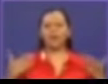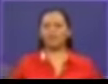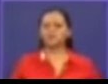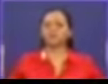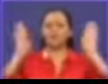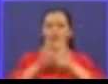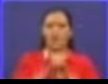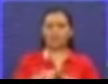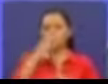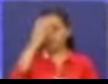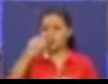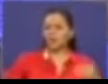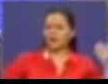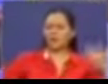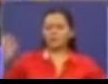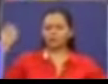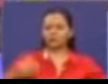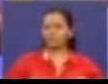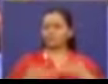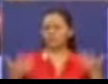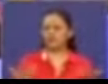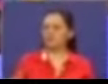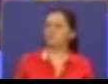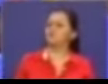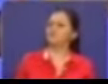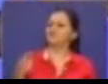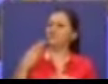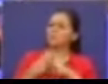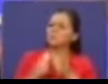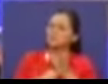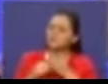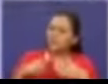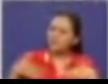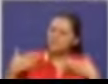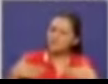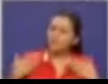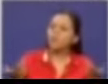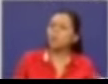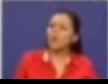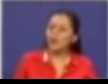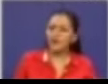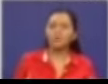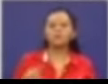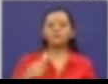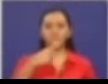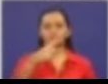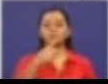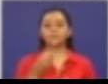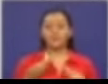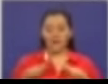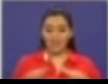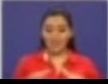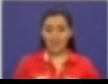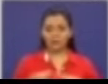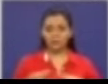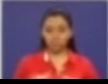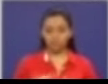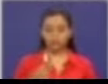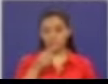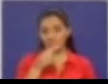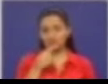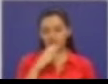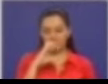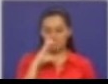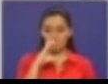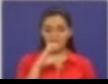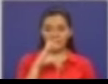de este gobierno. Vamos a ver cuál es el despilfarro del gobierno. Gasto corriente del gobierno central, estos son datos de la CEPAL,